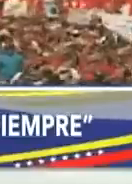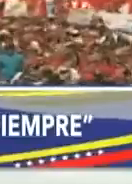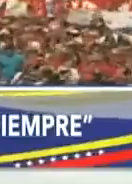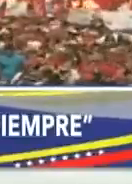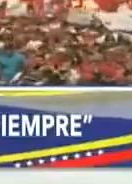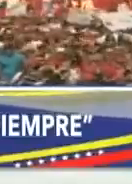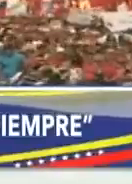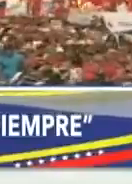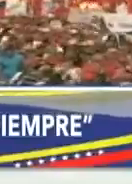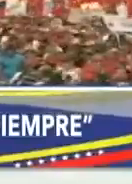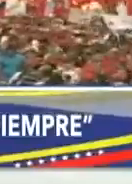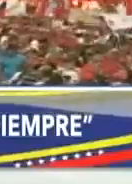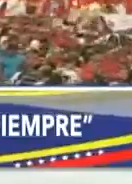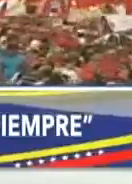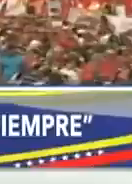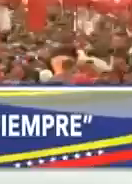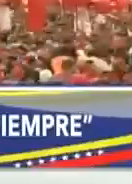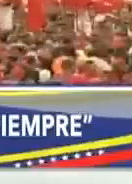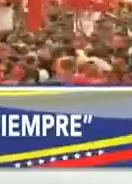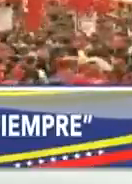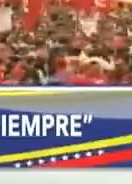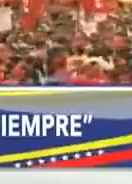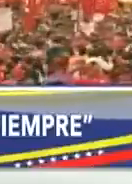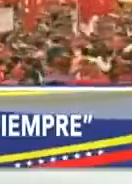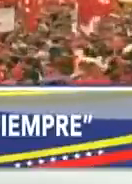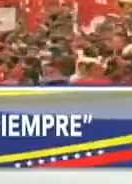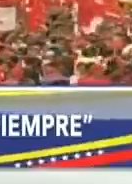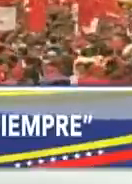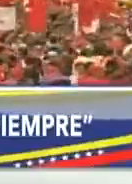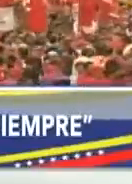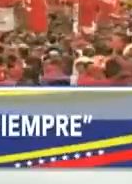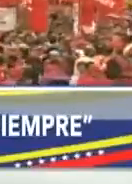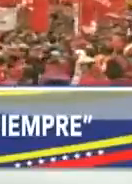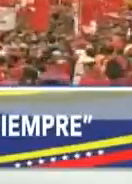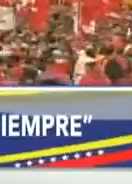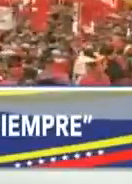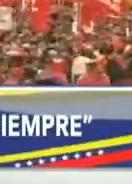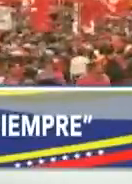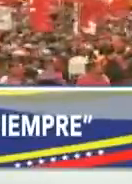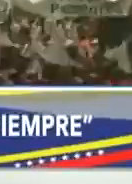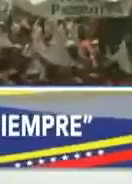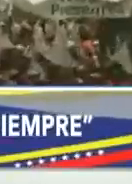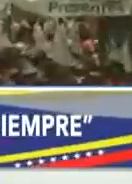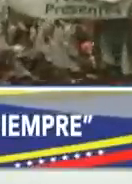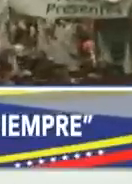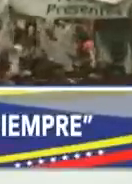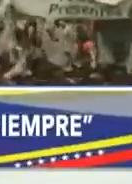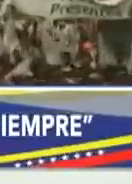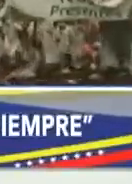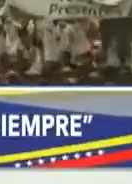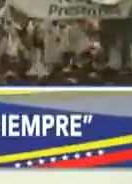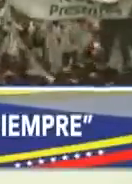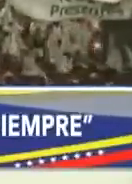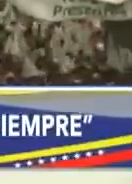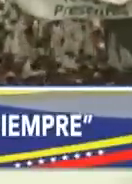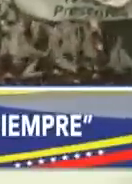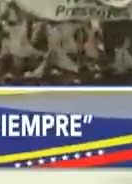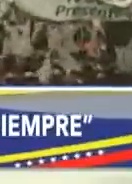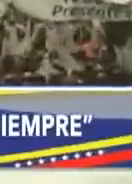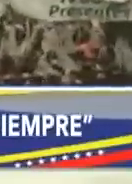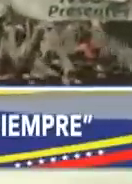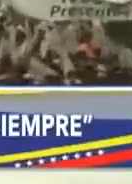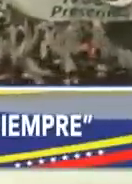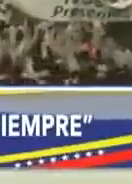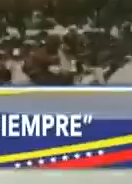forjada en valores, como debe ser la forja de los verdaderos patriotas, de las verdaderas